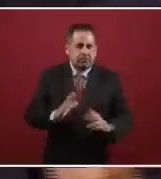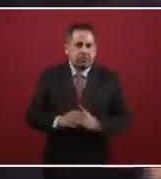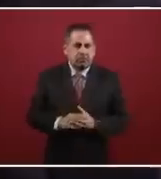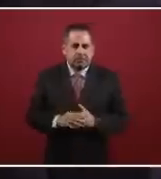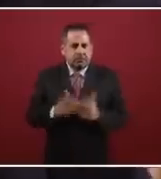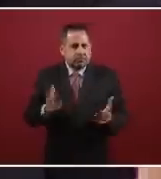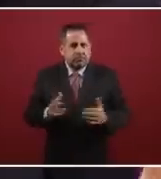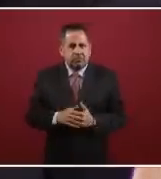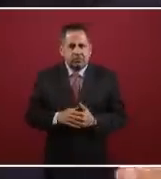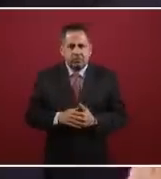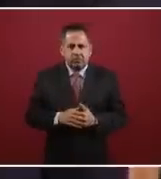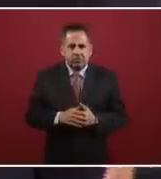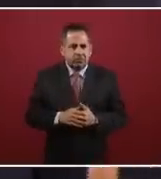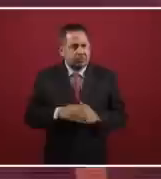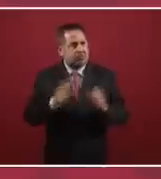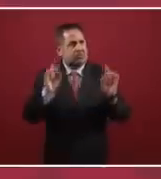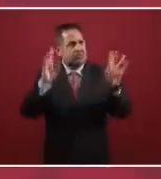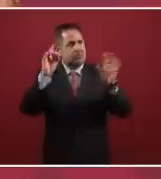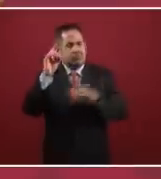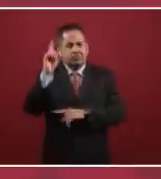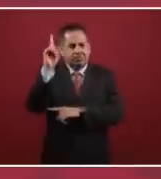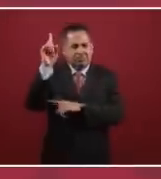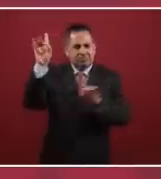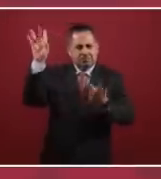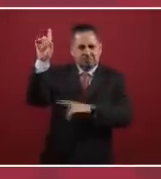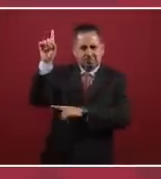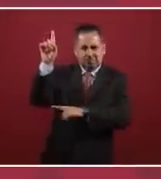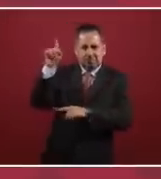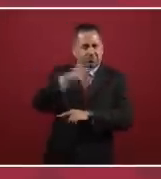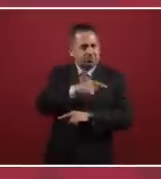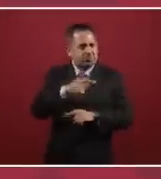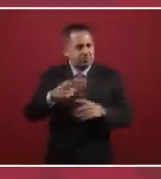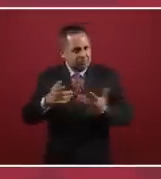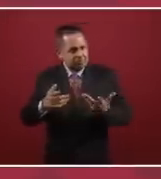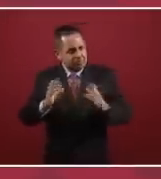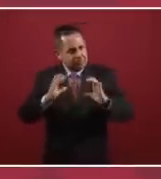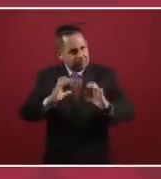¿Cómo no vamos a cuidar el Ángel de la Independencia?